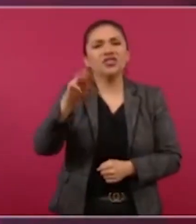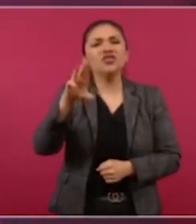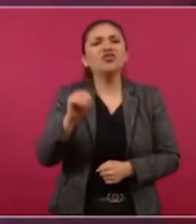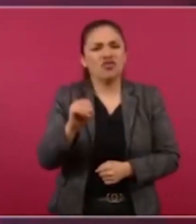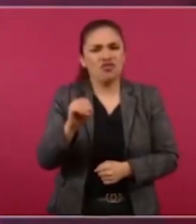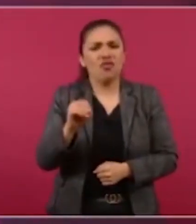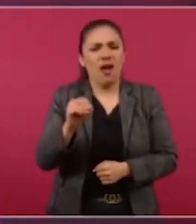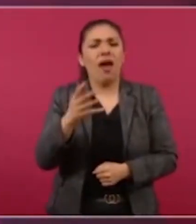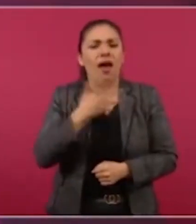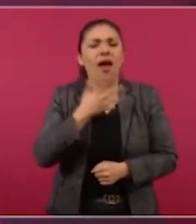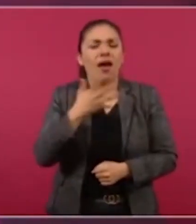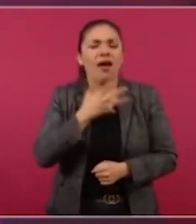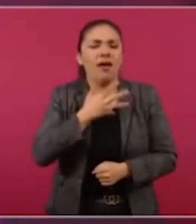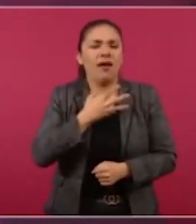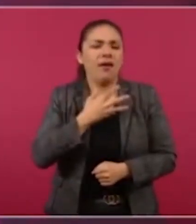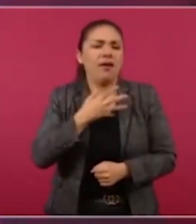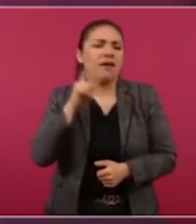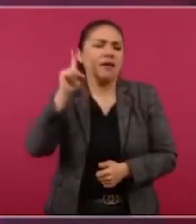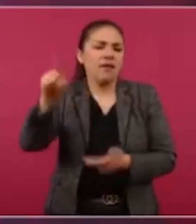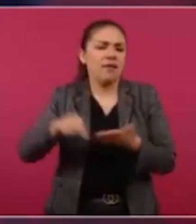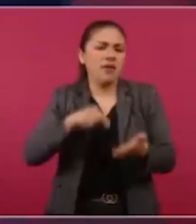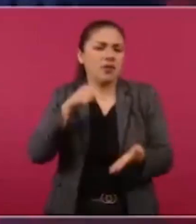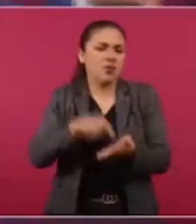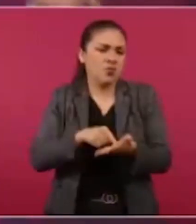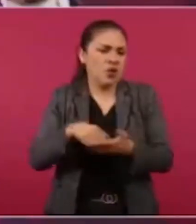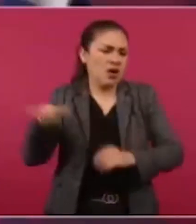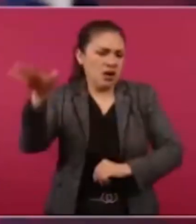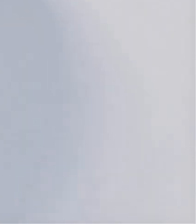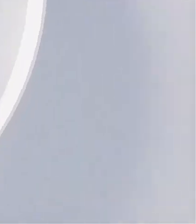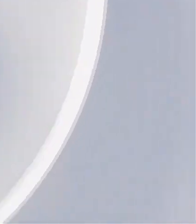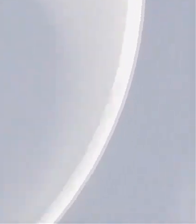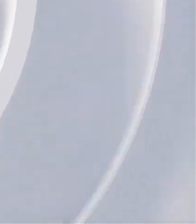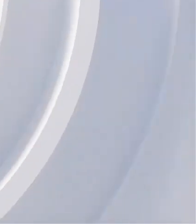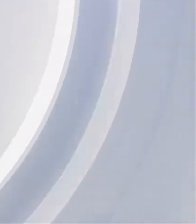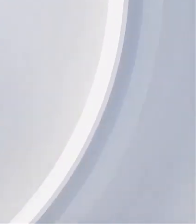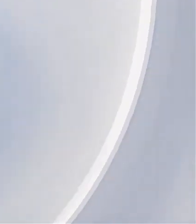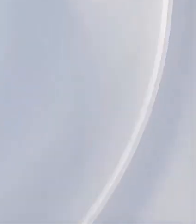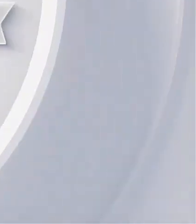está sucediendo y aquí no pasa nada o pasan cosas buenas puntualizó